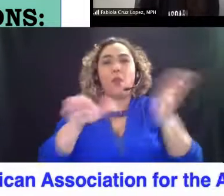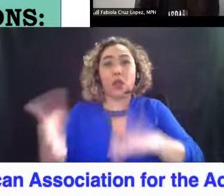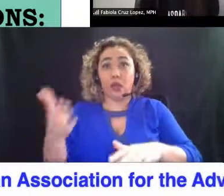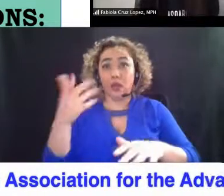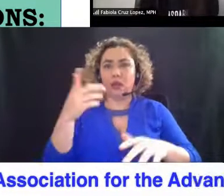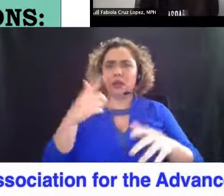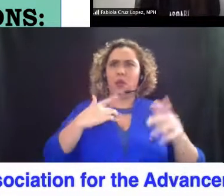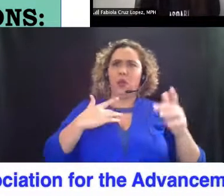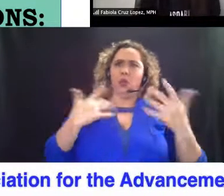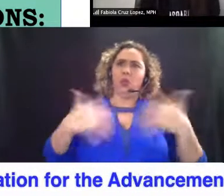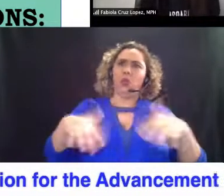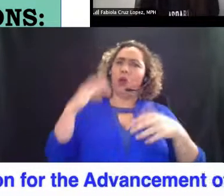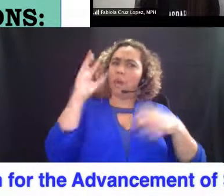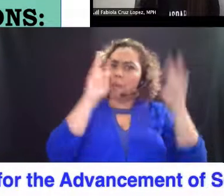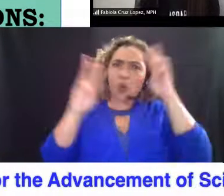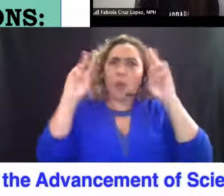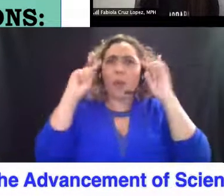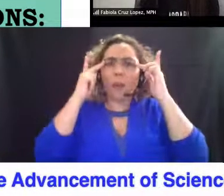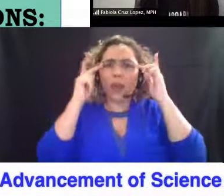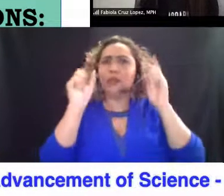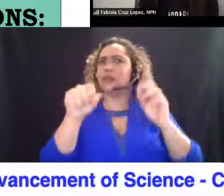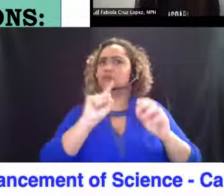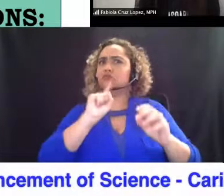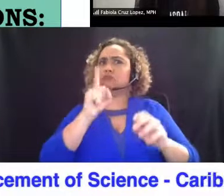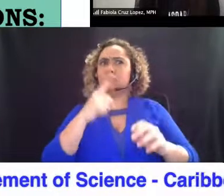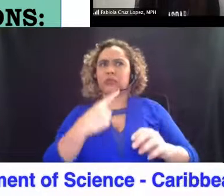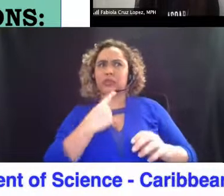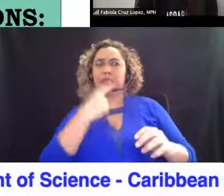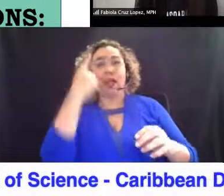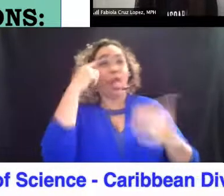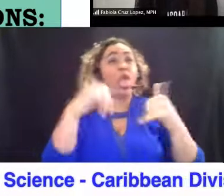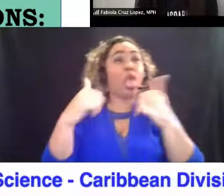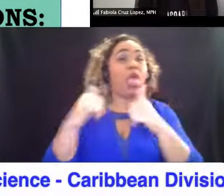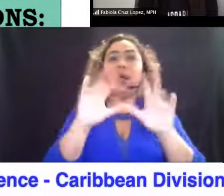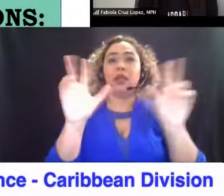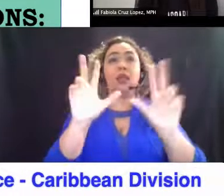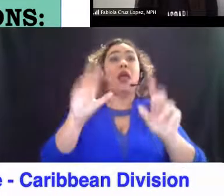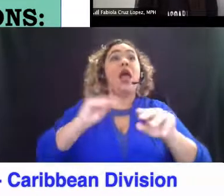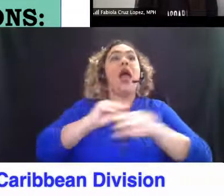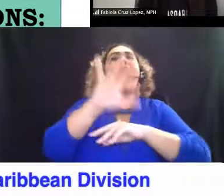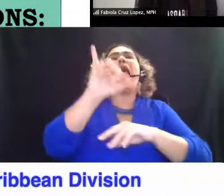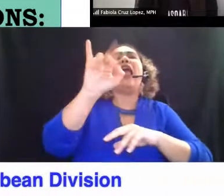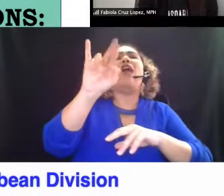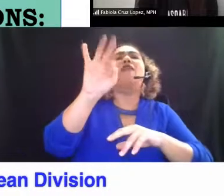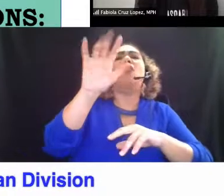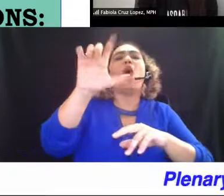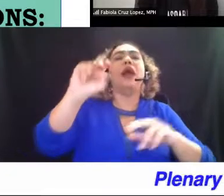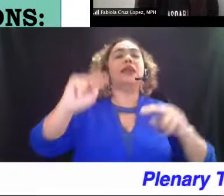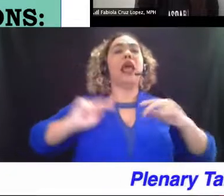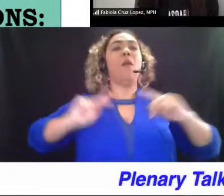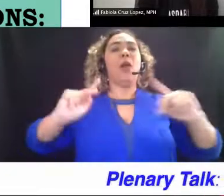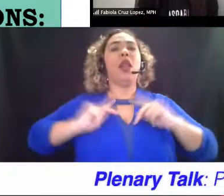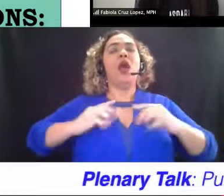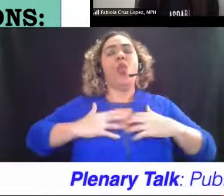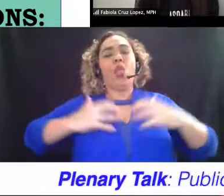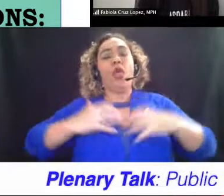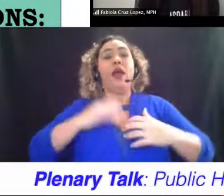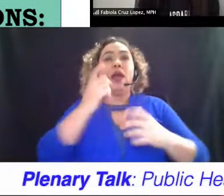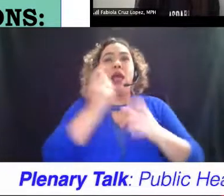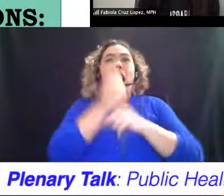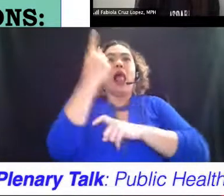preocupante, esto es para tomarlo bien en serio. No es influenza. Influenza y neumonía al año en Estados Unidos